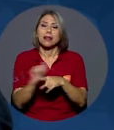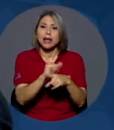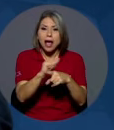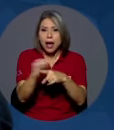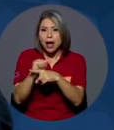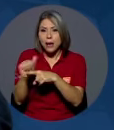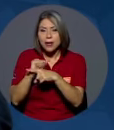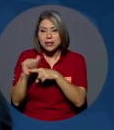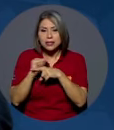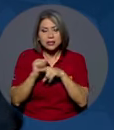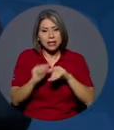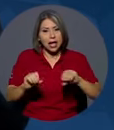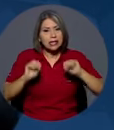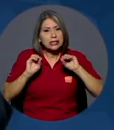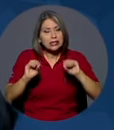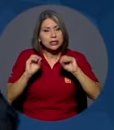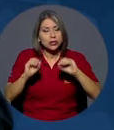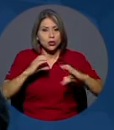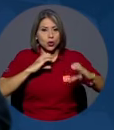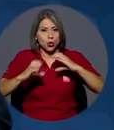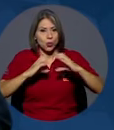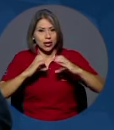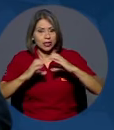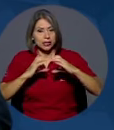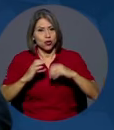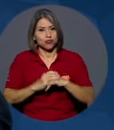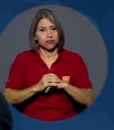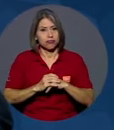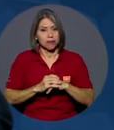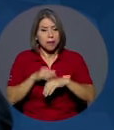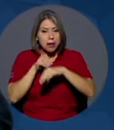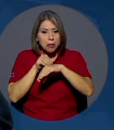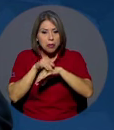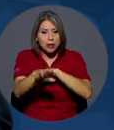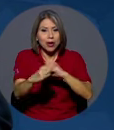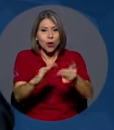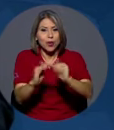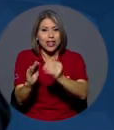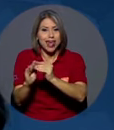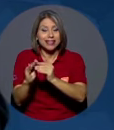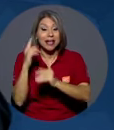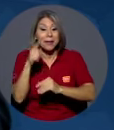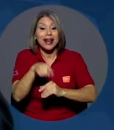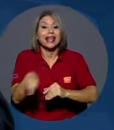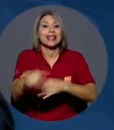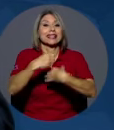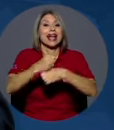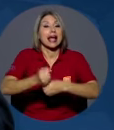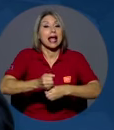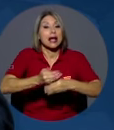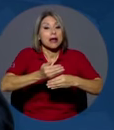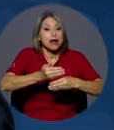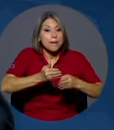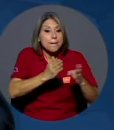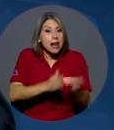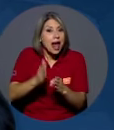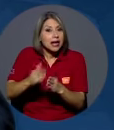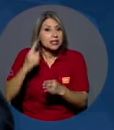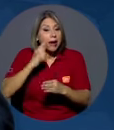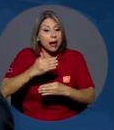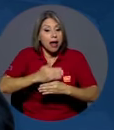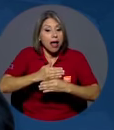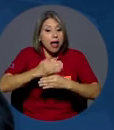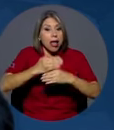de capacitación y de comunicación en las comunidades. Para hacer los planes de ordenamiento territorial tenemos que ir